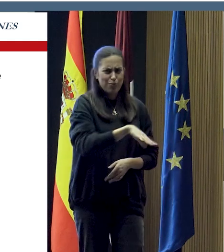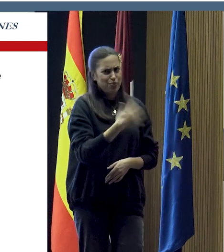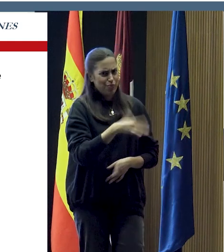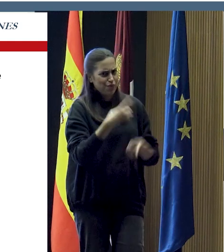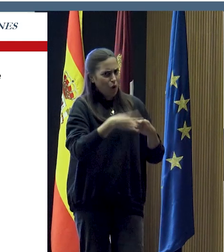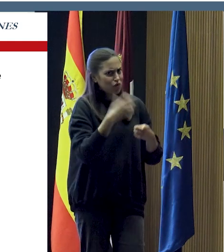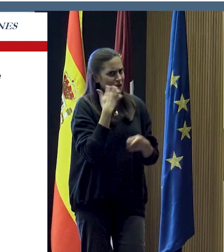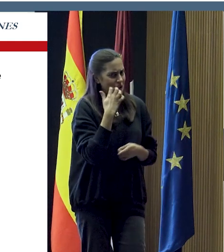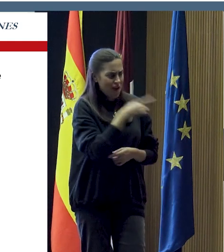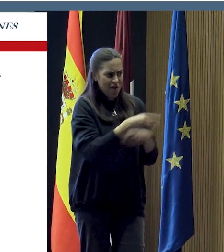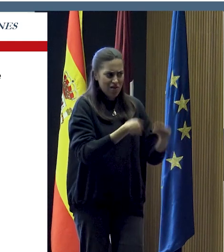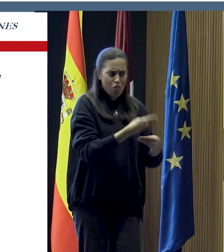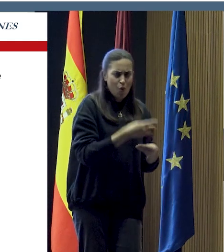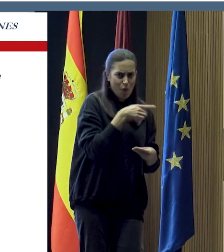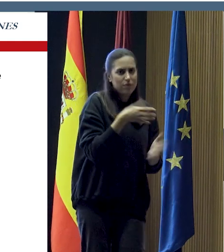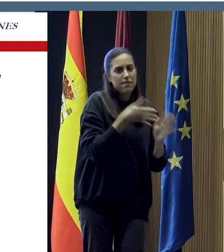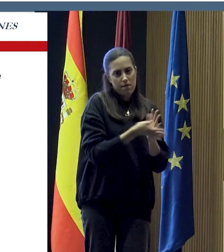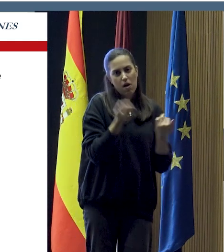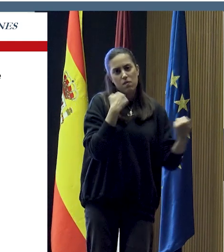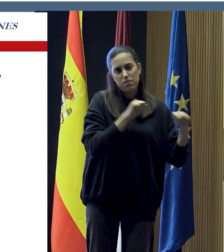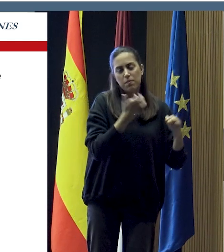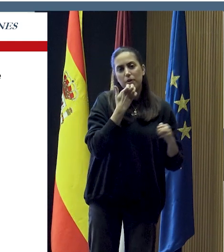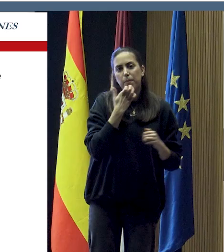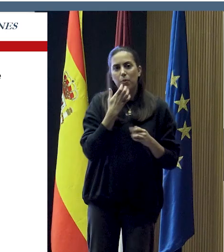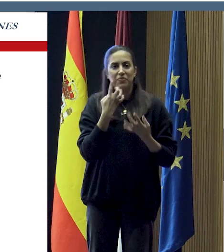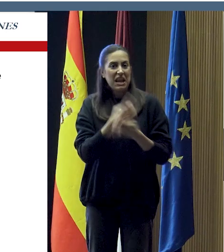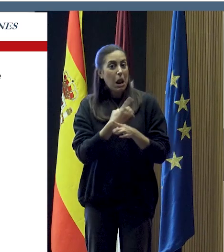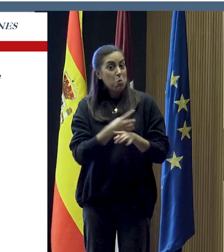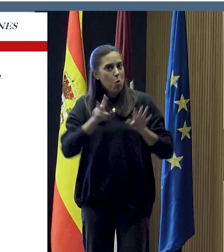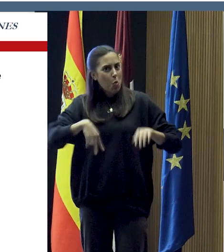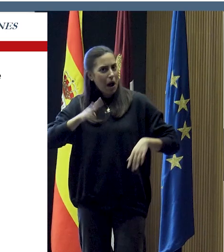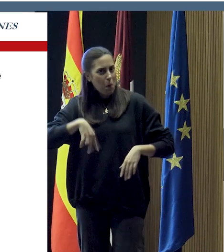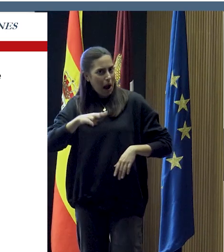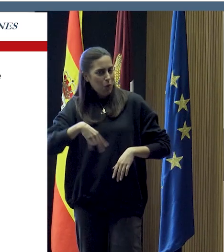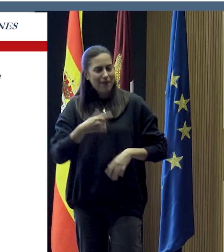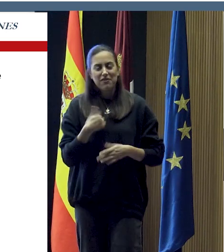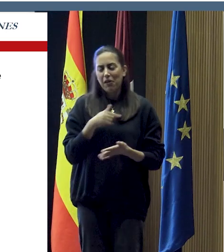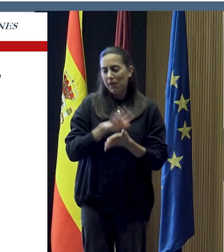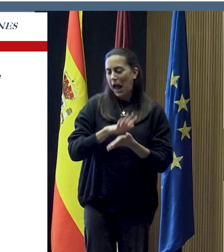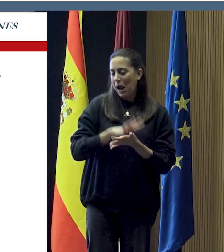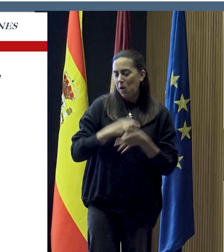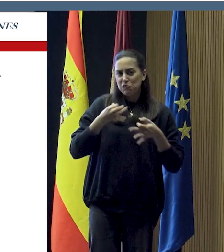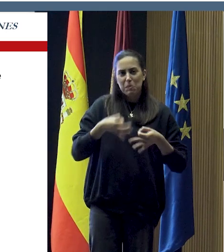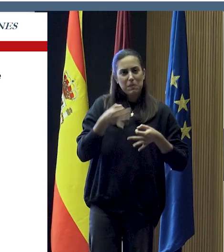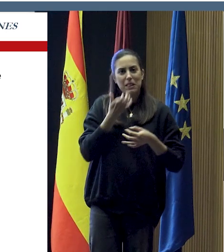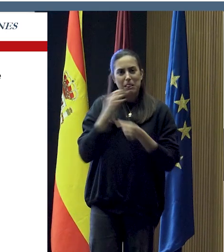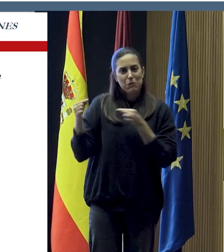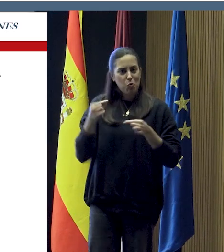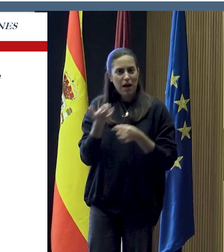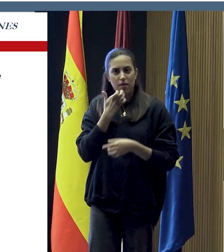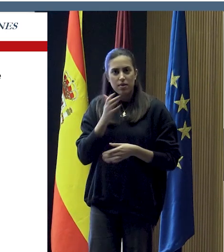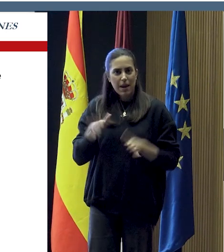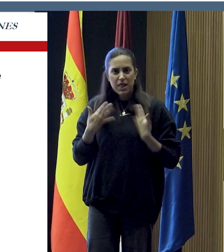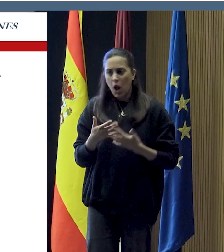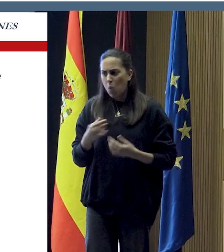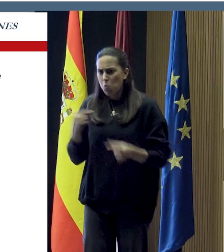refiero con los cambios de personalidad. Una persona que normalmente no perdía los nervios en una situación de disputa y de repente es el